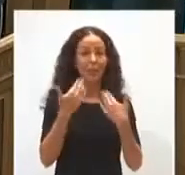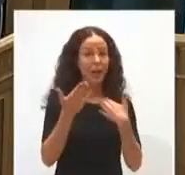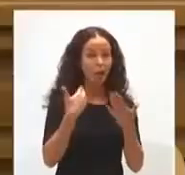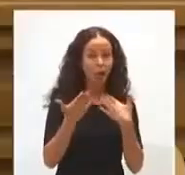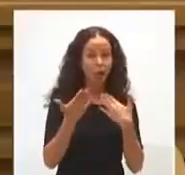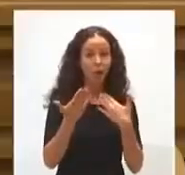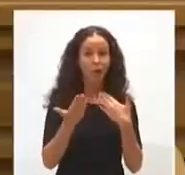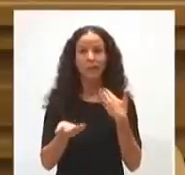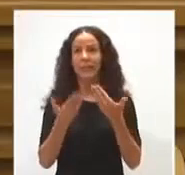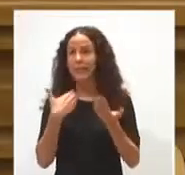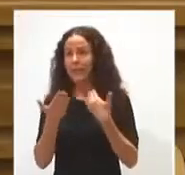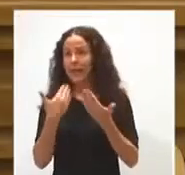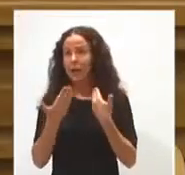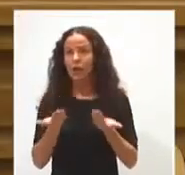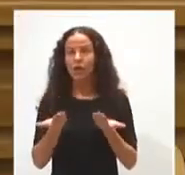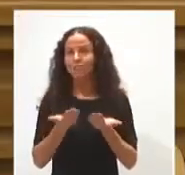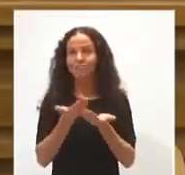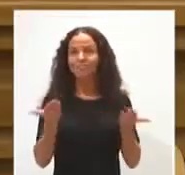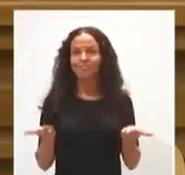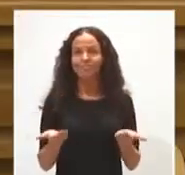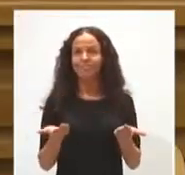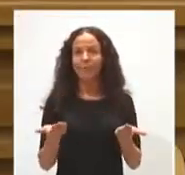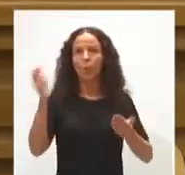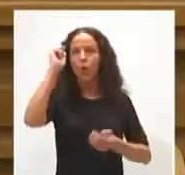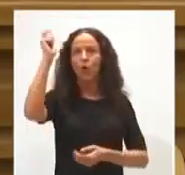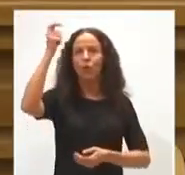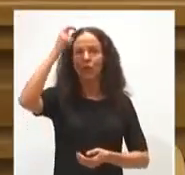el diálogo es diálogo es un concepto